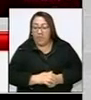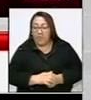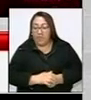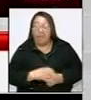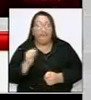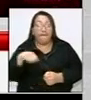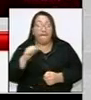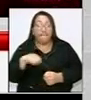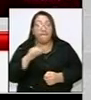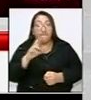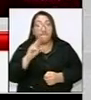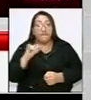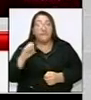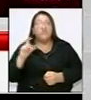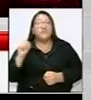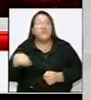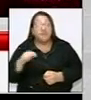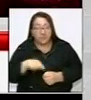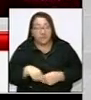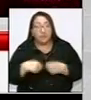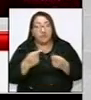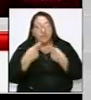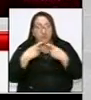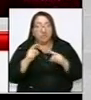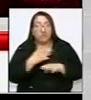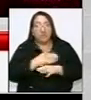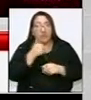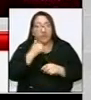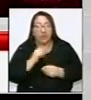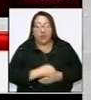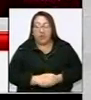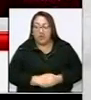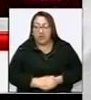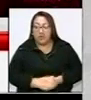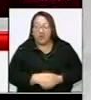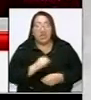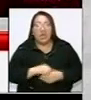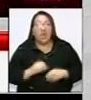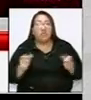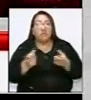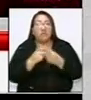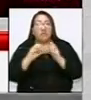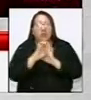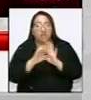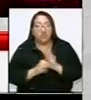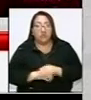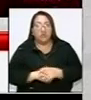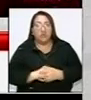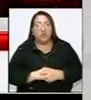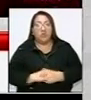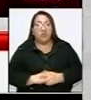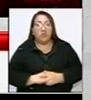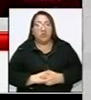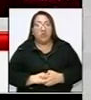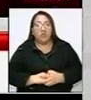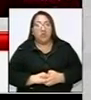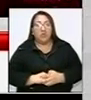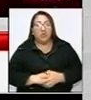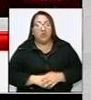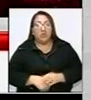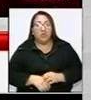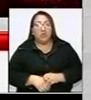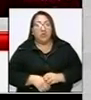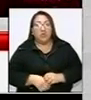Definitivamente, Raquel, efectivamente, y esto se dio a conocer el día de ayer en la Comisión de Constitución. El que comentó